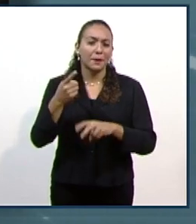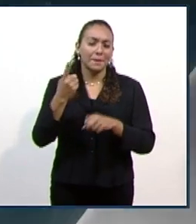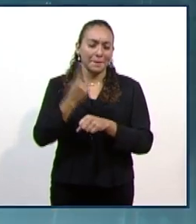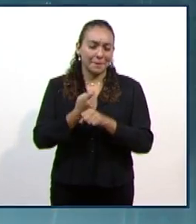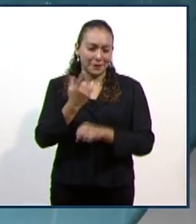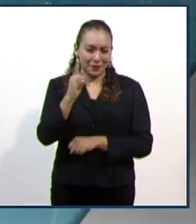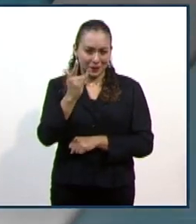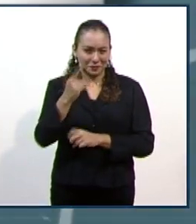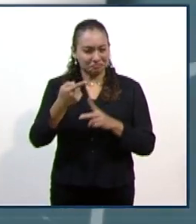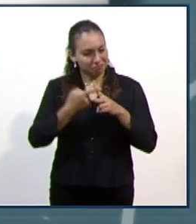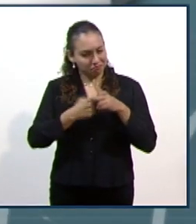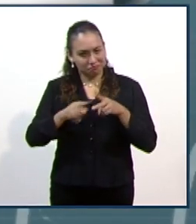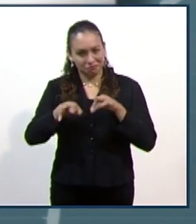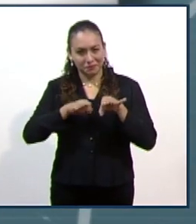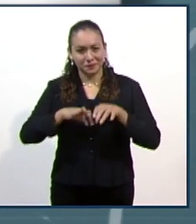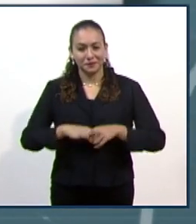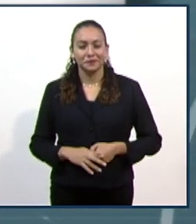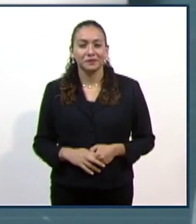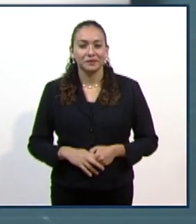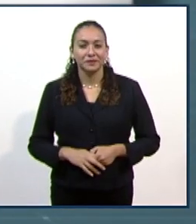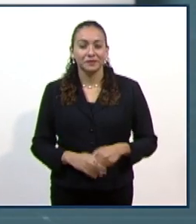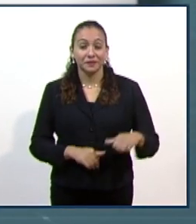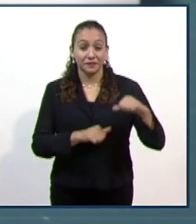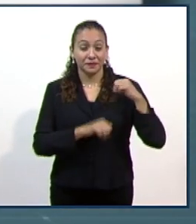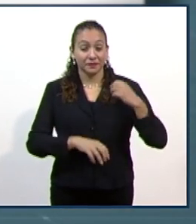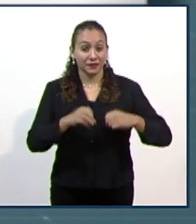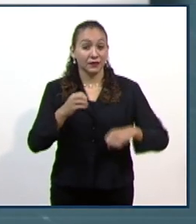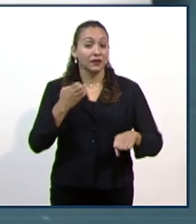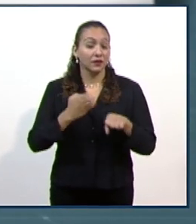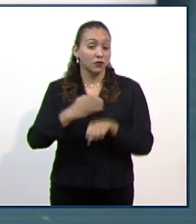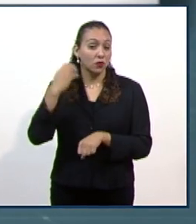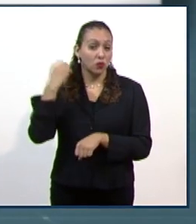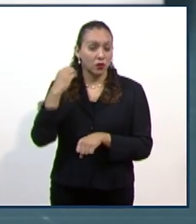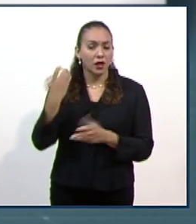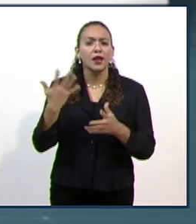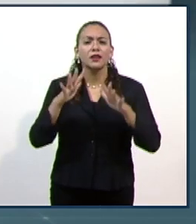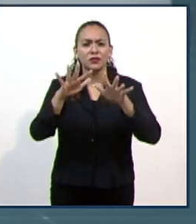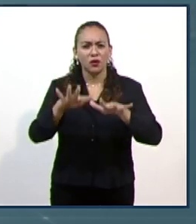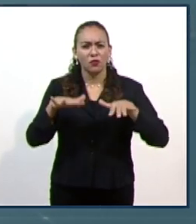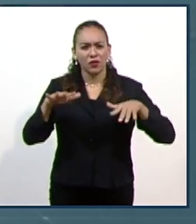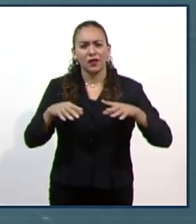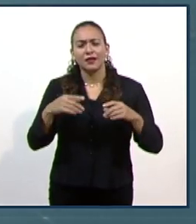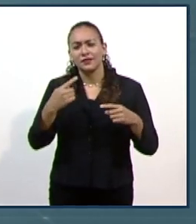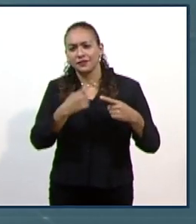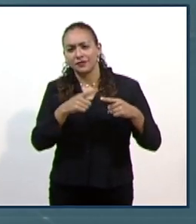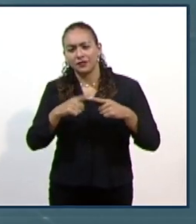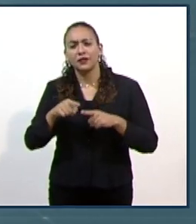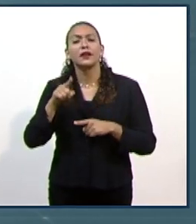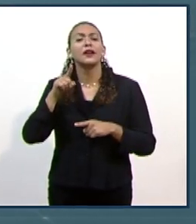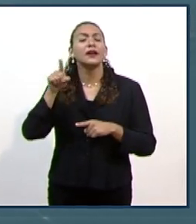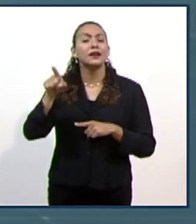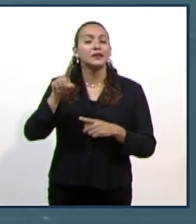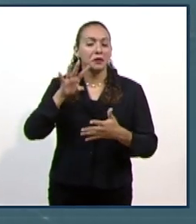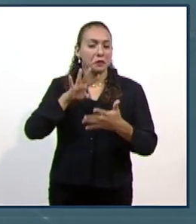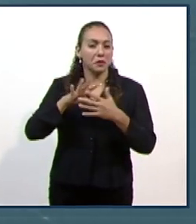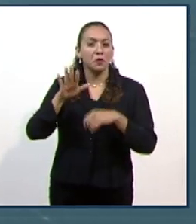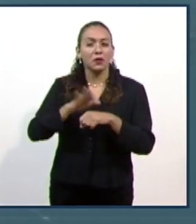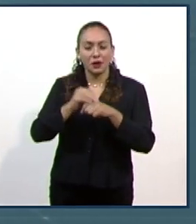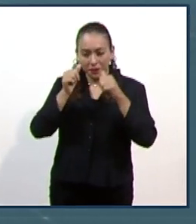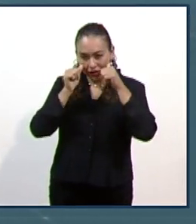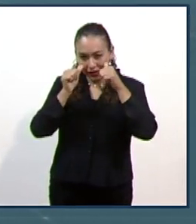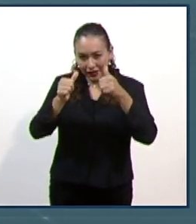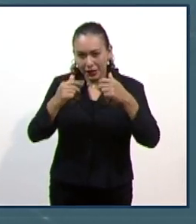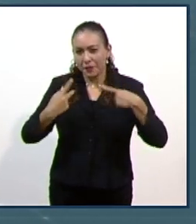julio. El Poder Judicial de Oaxaca llevó a cabo audiencias penitenciarias en el penal de Tanibet para atender a